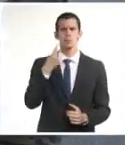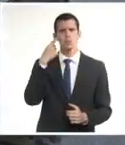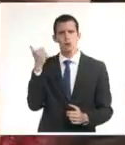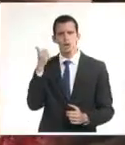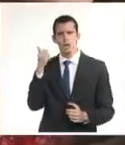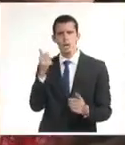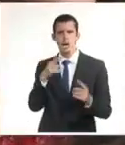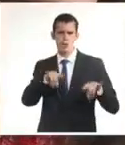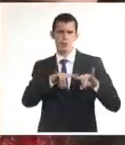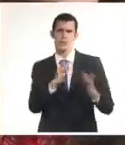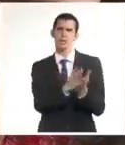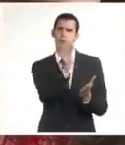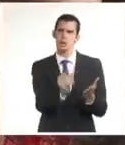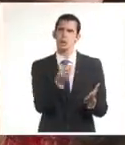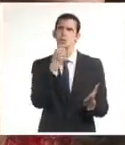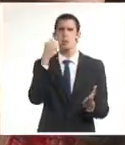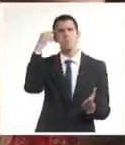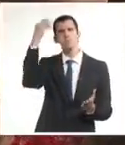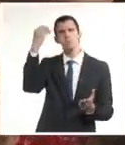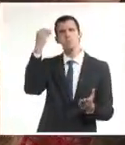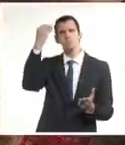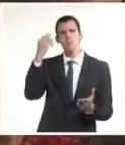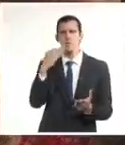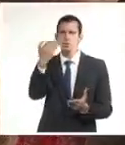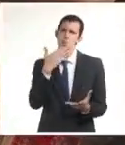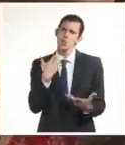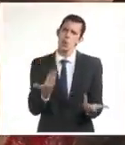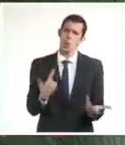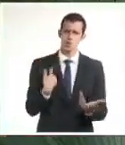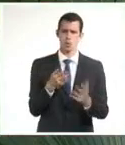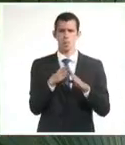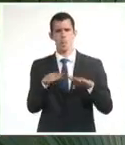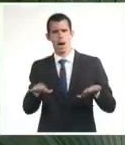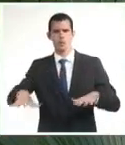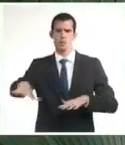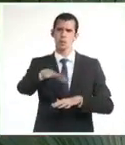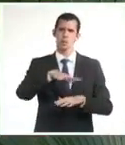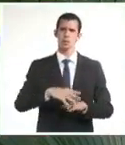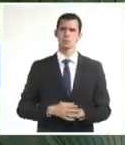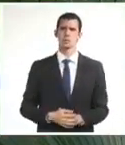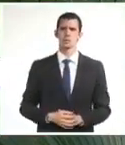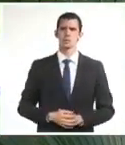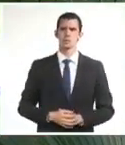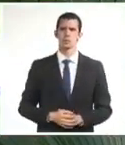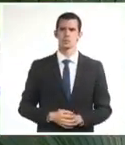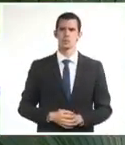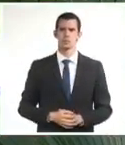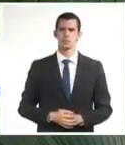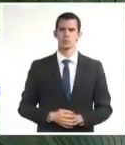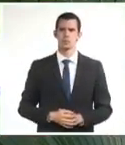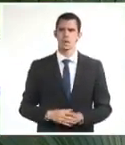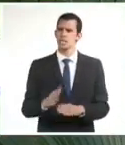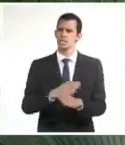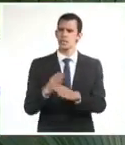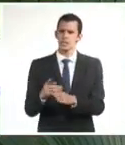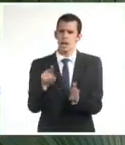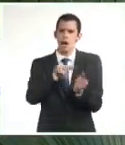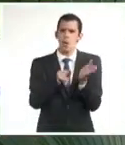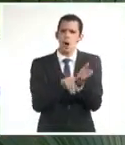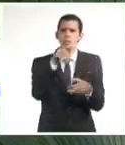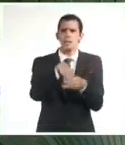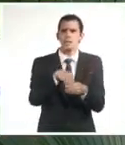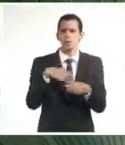universitarios, avizorar su futuro en un escenario de paz. Juez, fiscal, abogado, en cualquiera